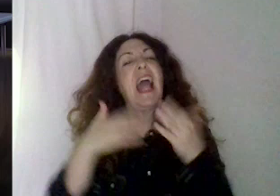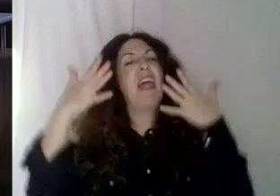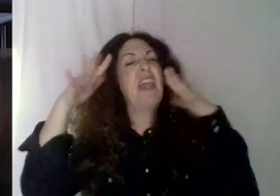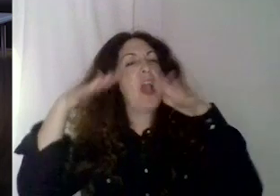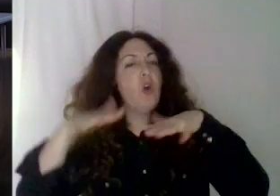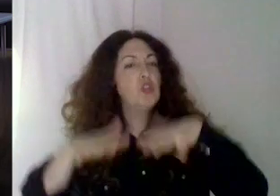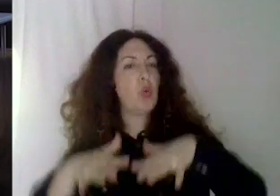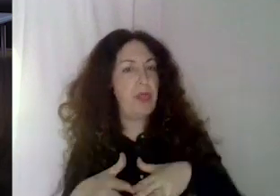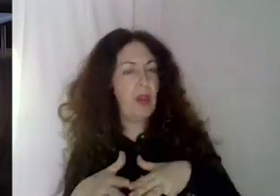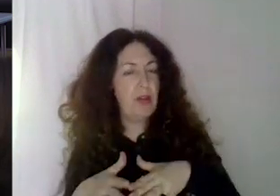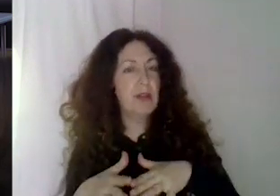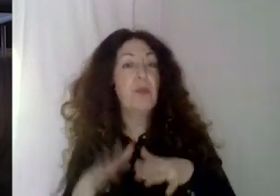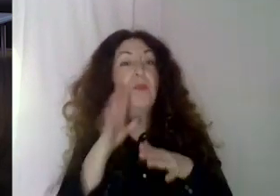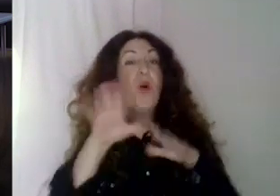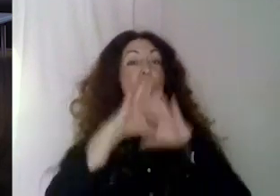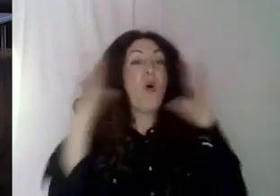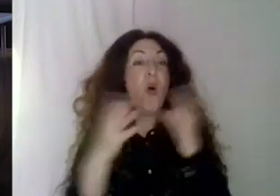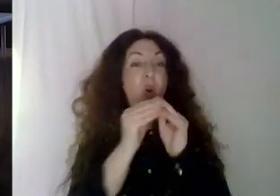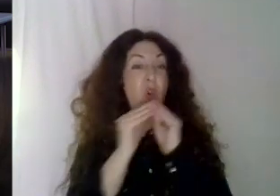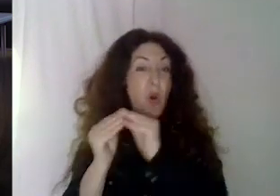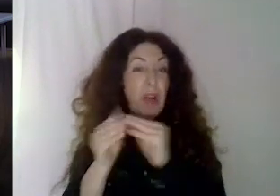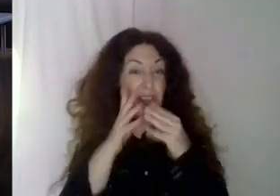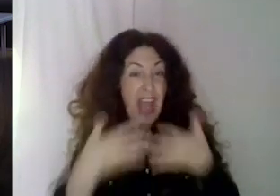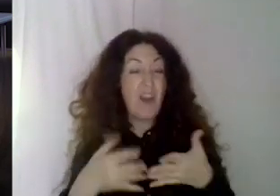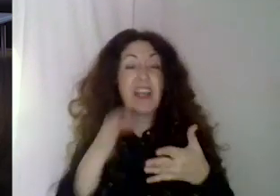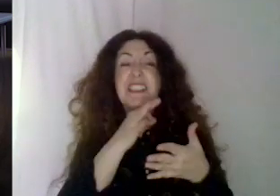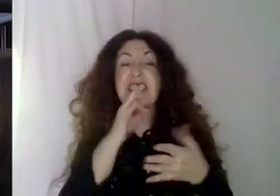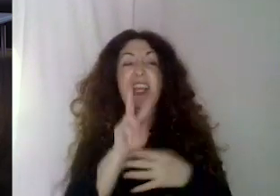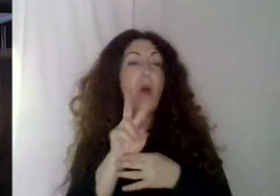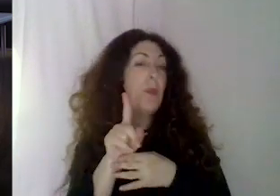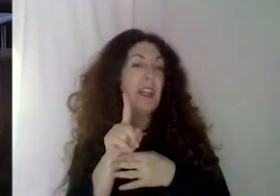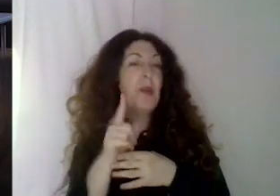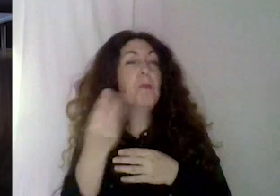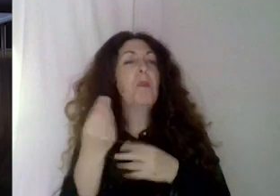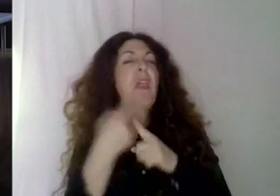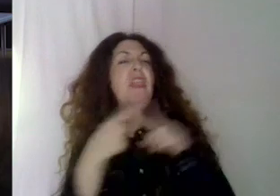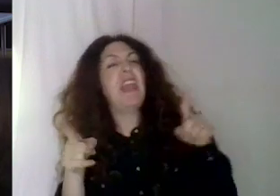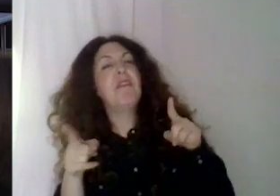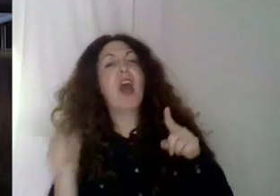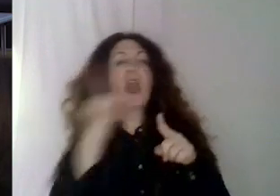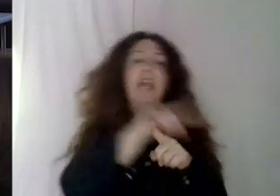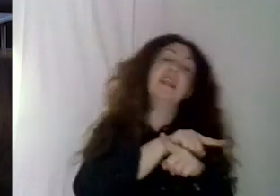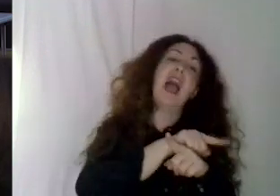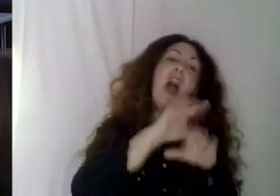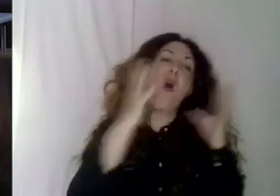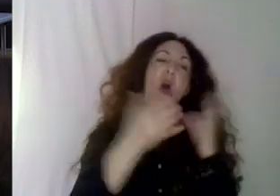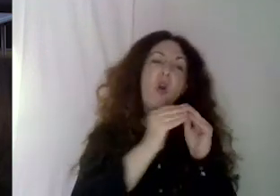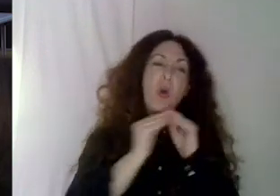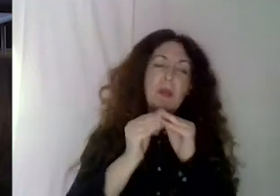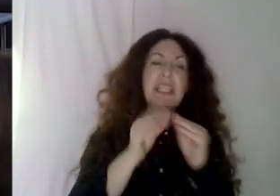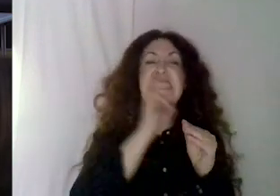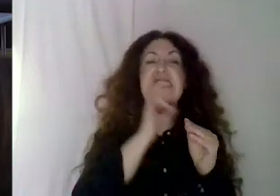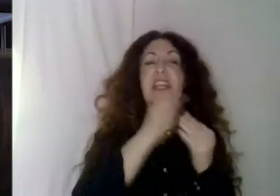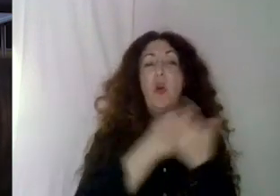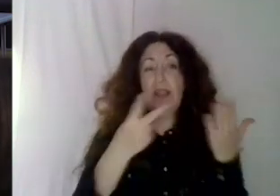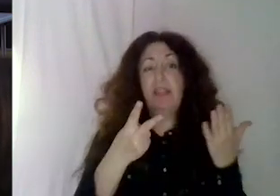del siglo XXI no es muy lejana de la globalización del siglo XVII. La economía mundo que se crea en el siglo XVII, que da